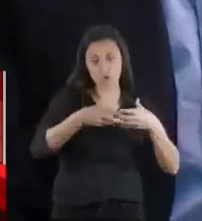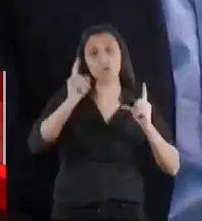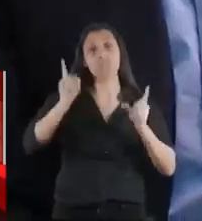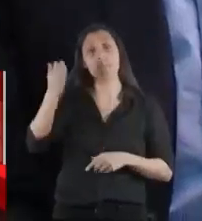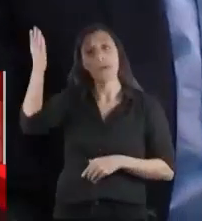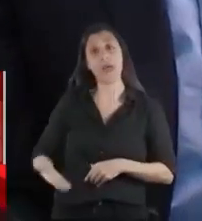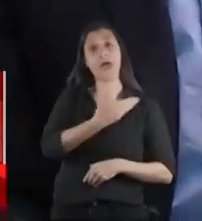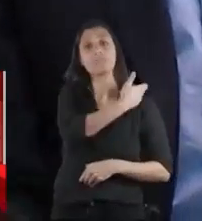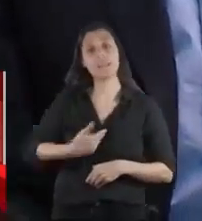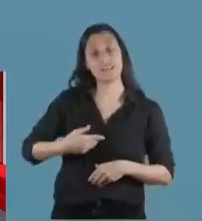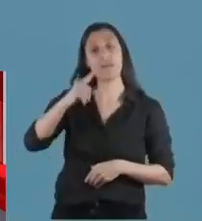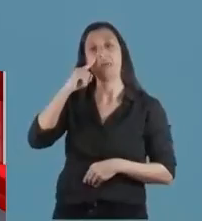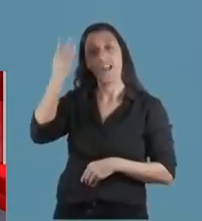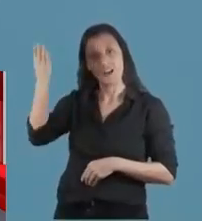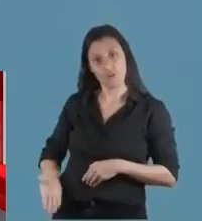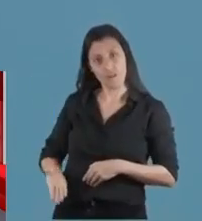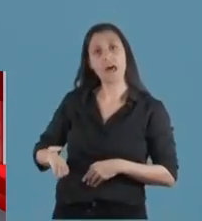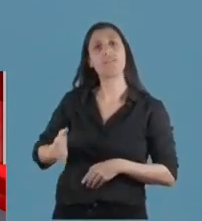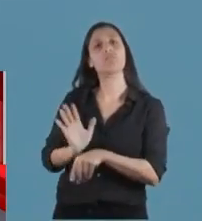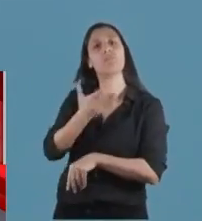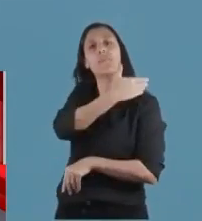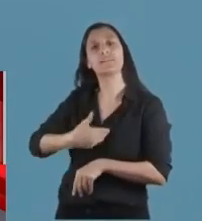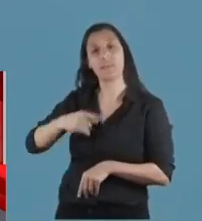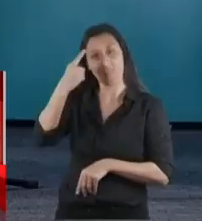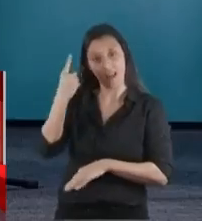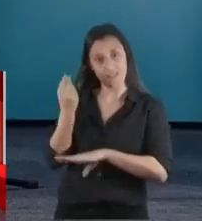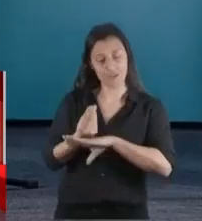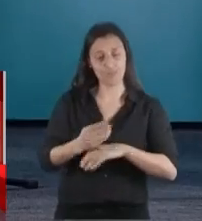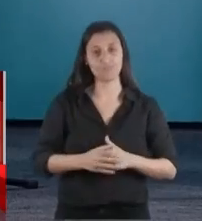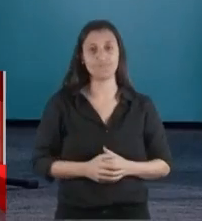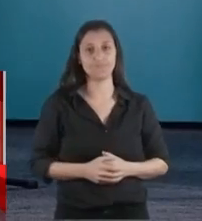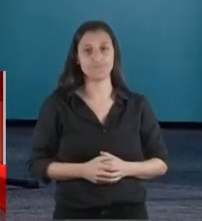Alberto Ángel Fernández, presidente de la Nación.